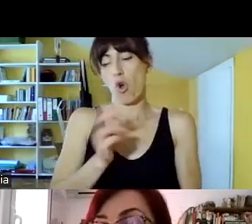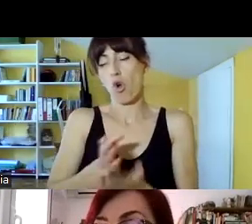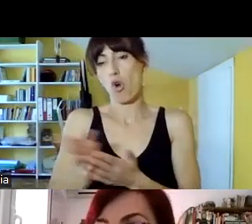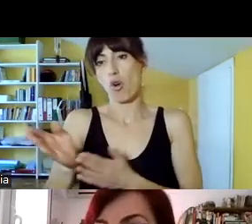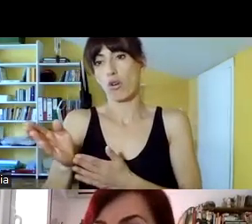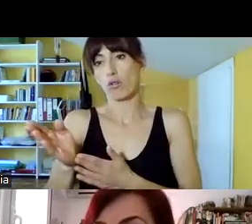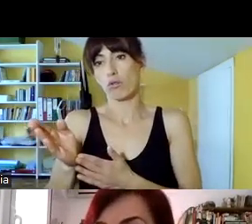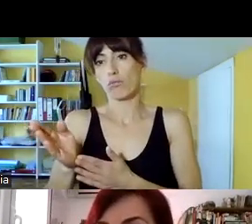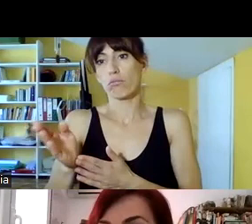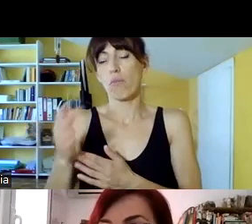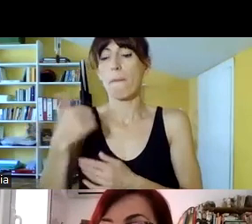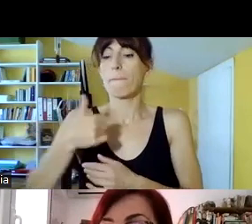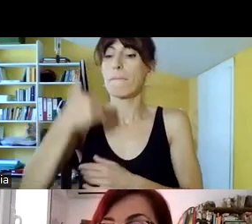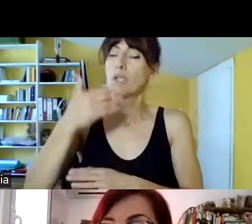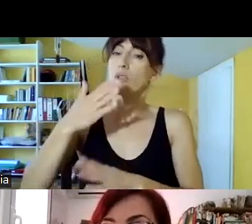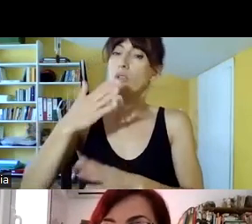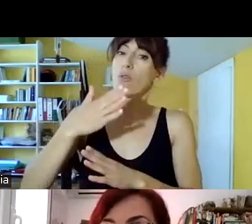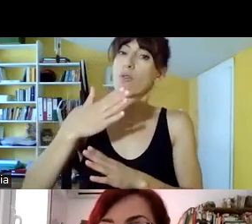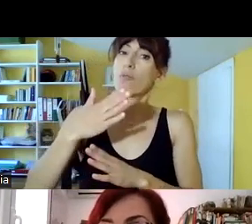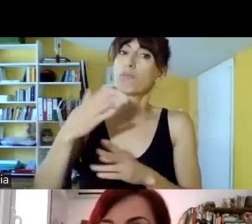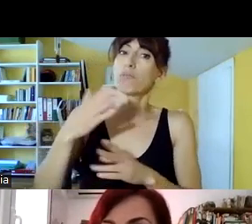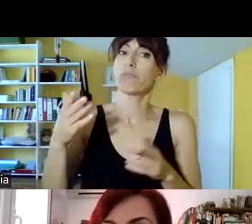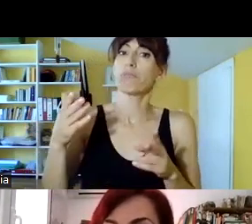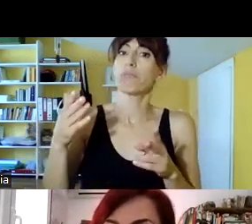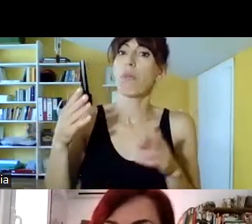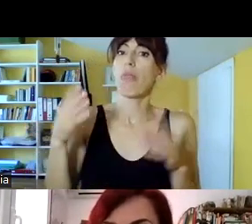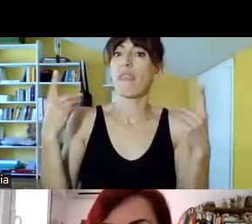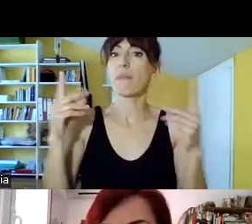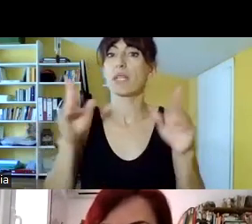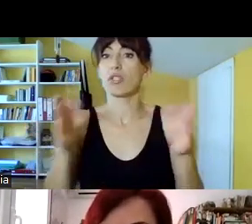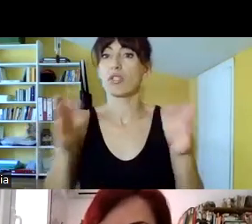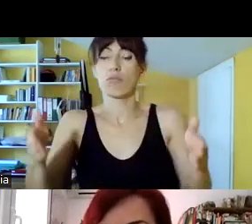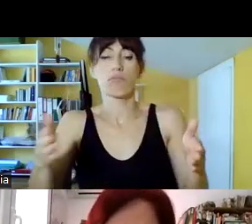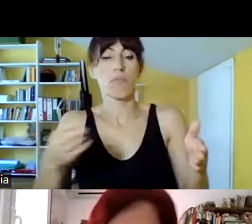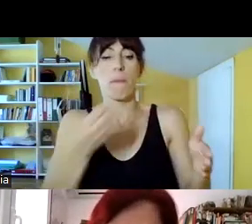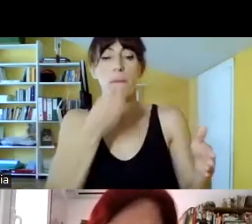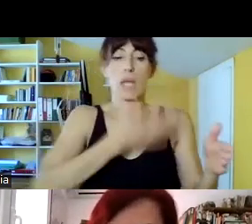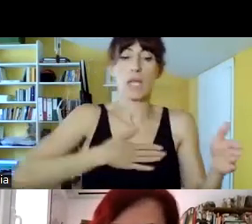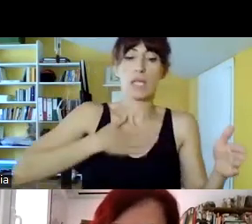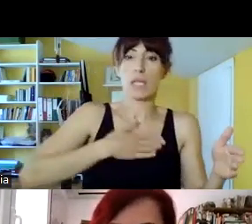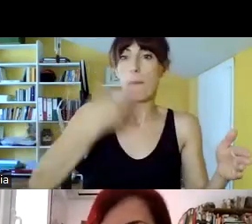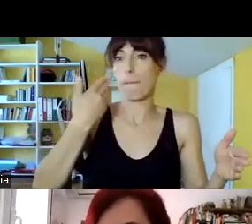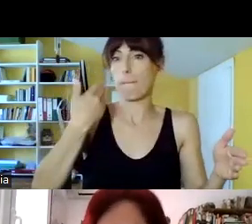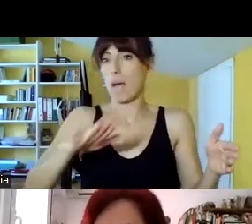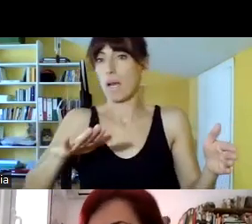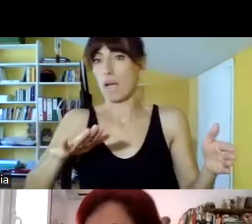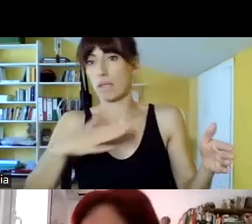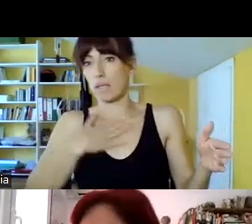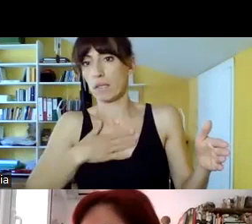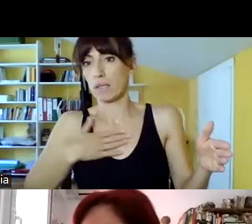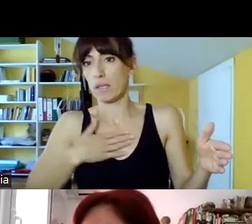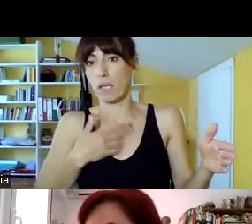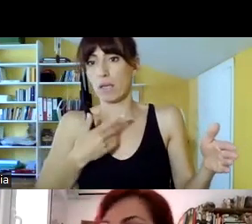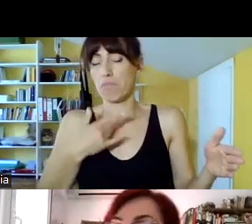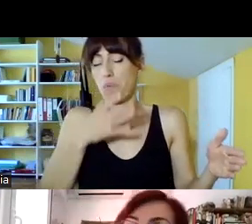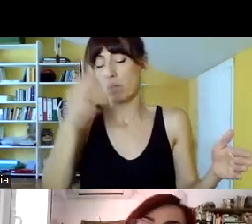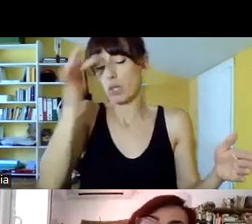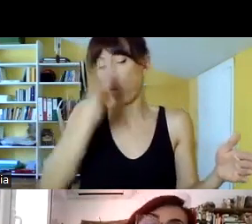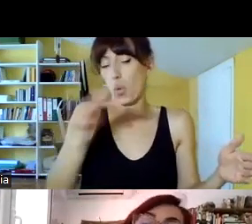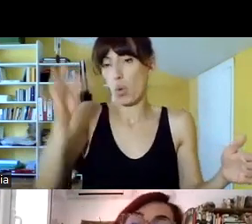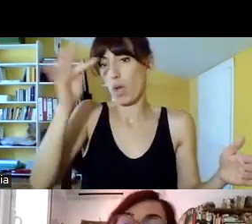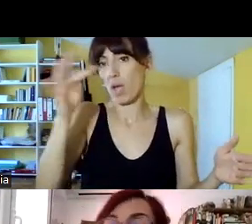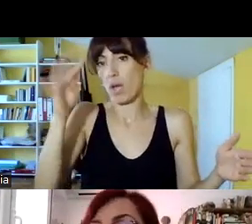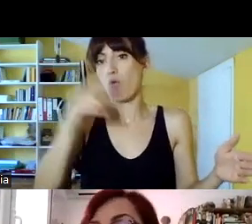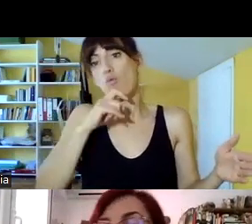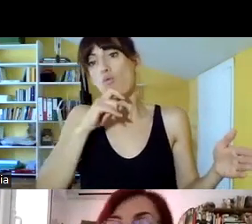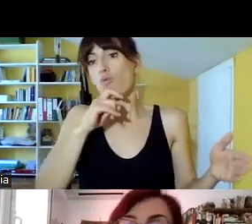con lo dimensional, con un polo entre el bienestar y el malestar, que son polos teóricos, ¿no? Y en cómo